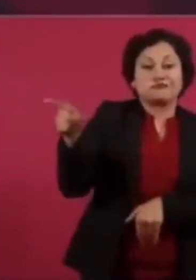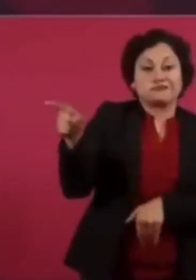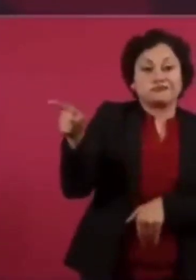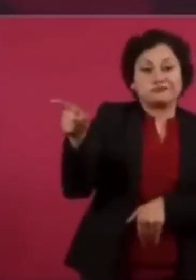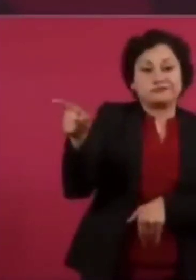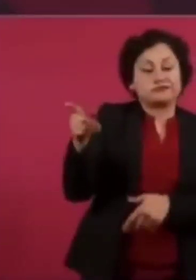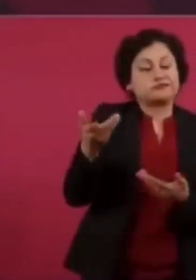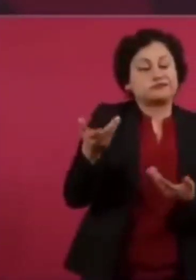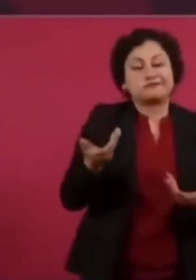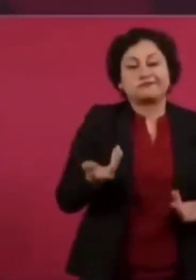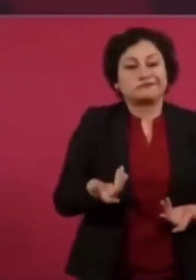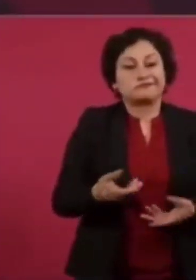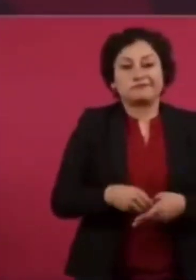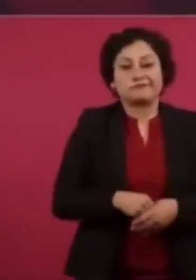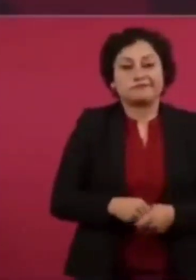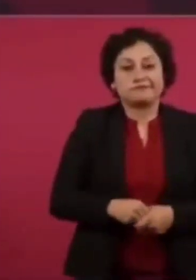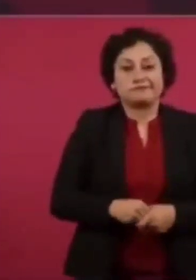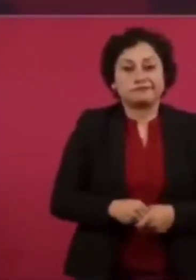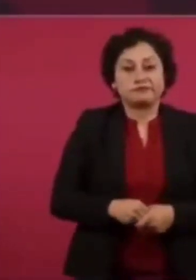del Fondo Monetario Internacional